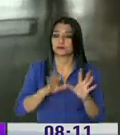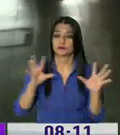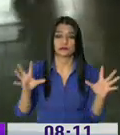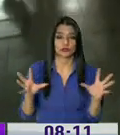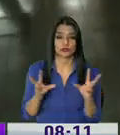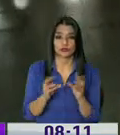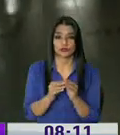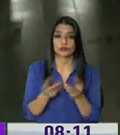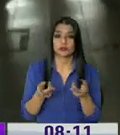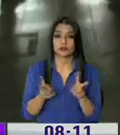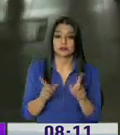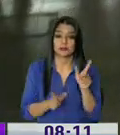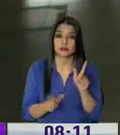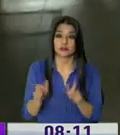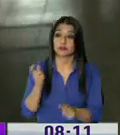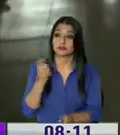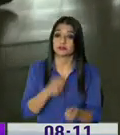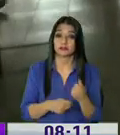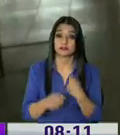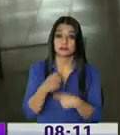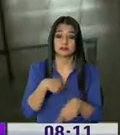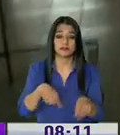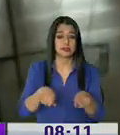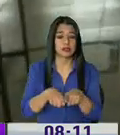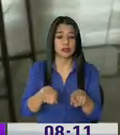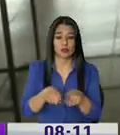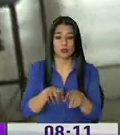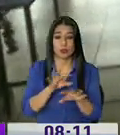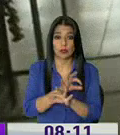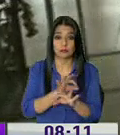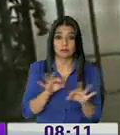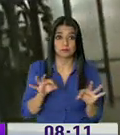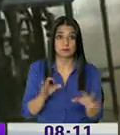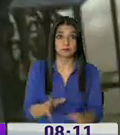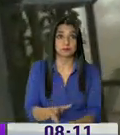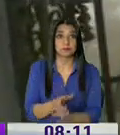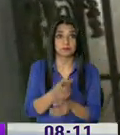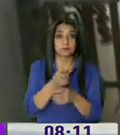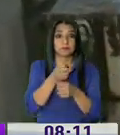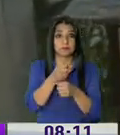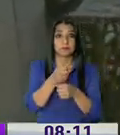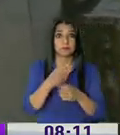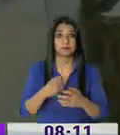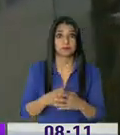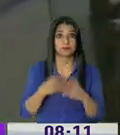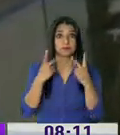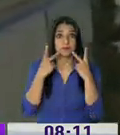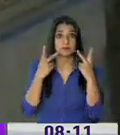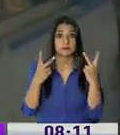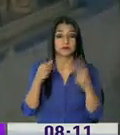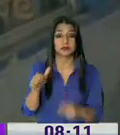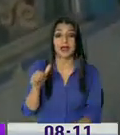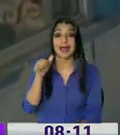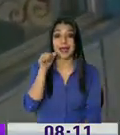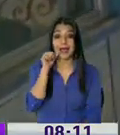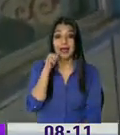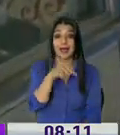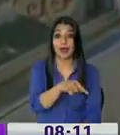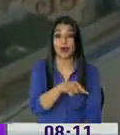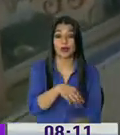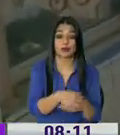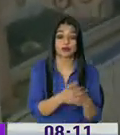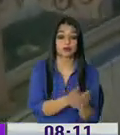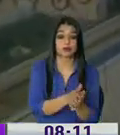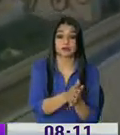inclusive también los comerciantes. Ustedes pueden ver en esta zona como también existe agua y sobre todo hay alcohol para quienes